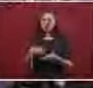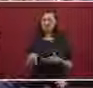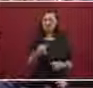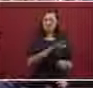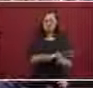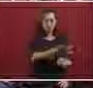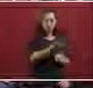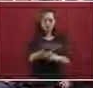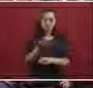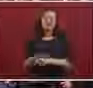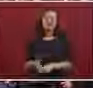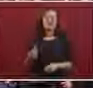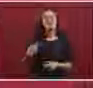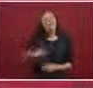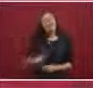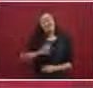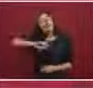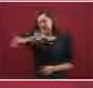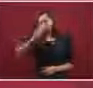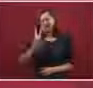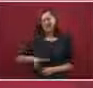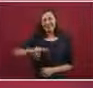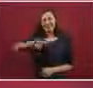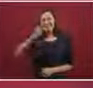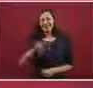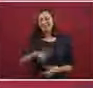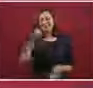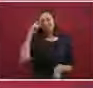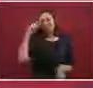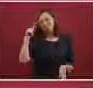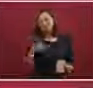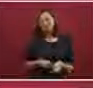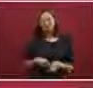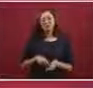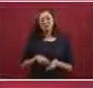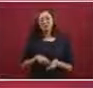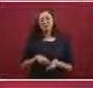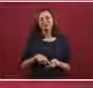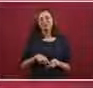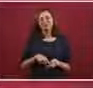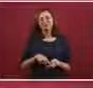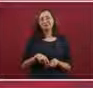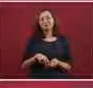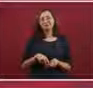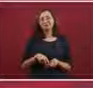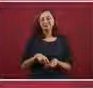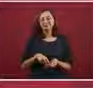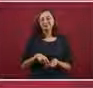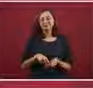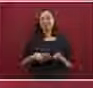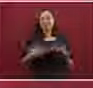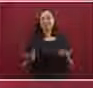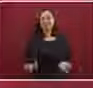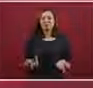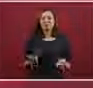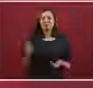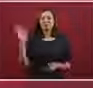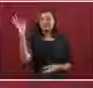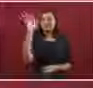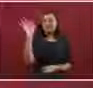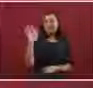No creo yo, sinceramente, que por la falta de